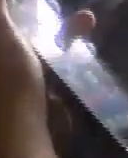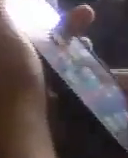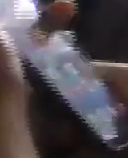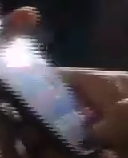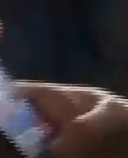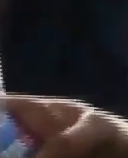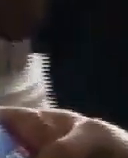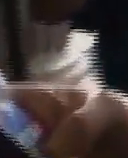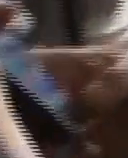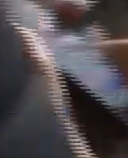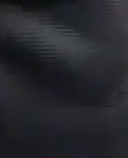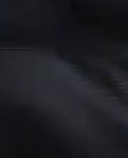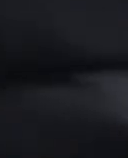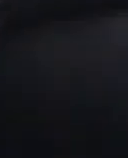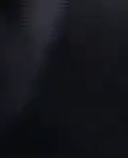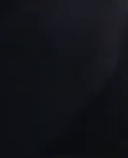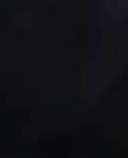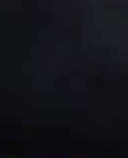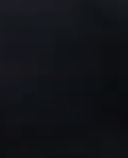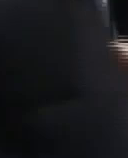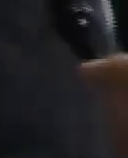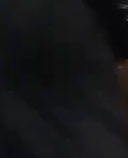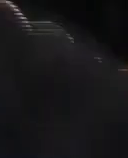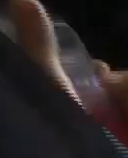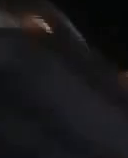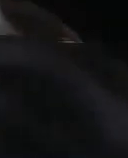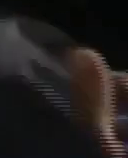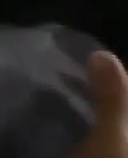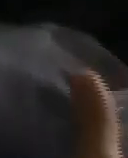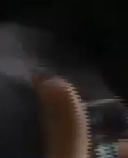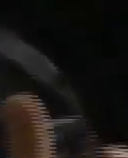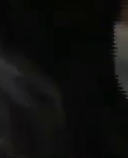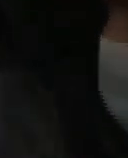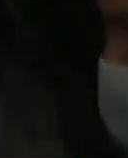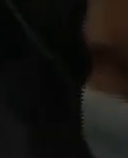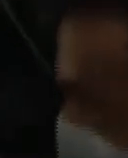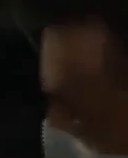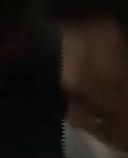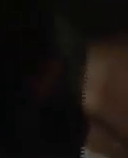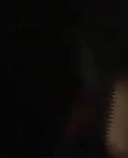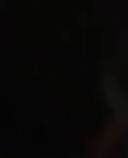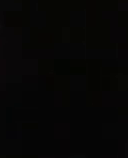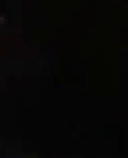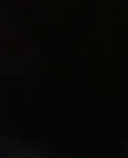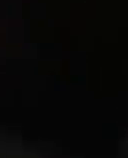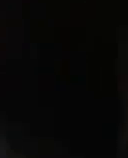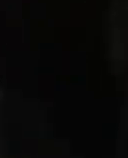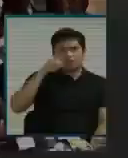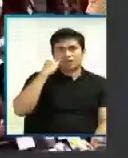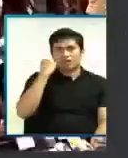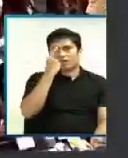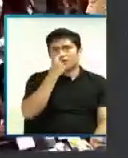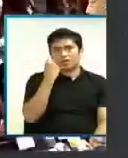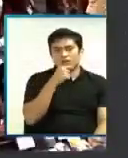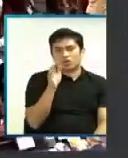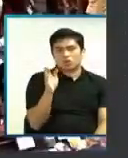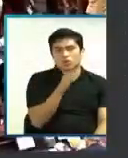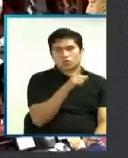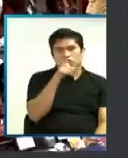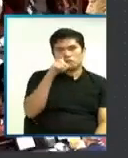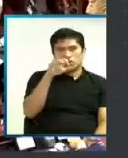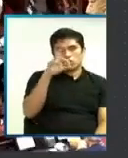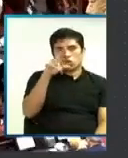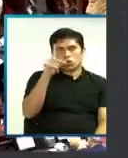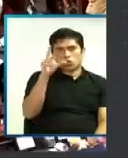sector. Hoy los 48 cantones volvieron a venir al Congreso para expresar su inconformidad por la solicitud que